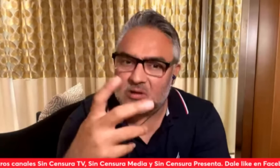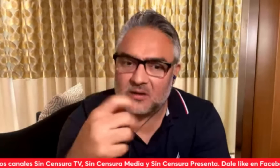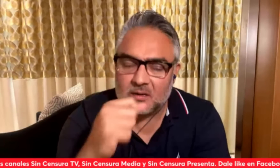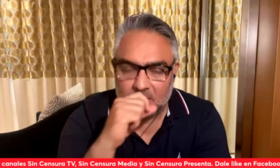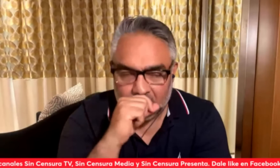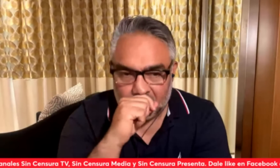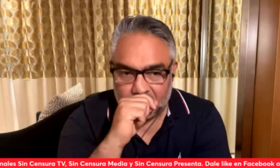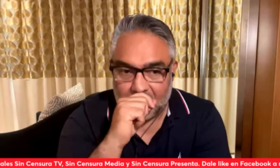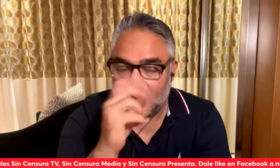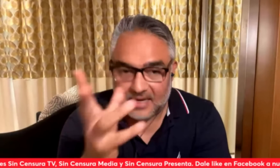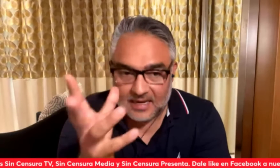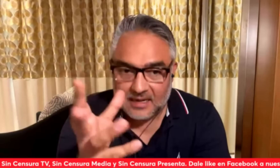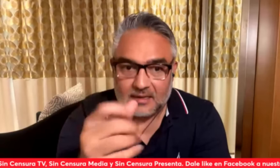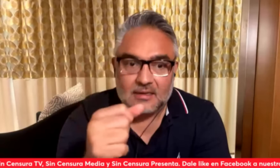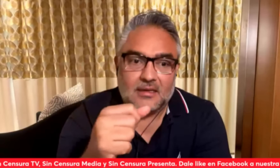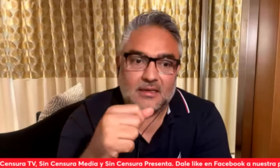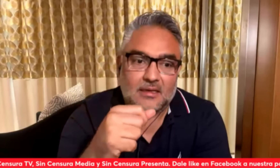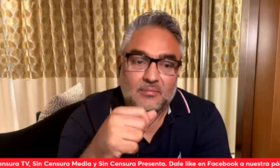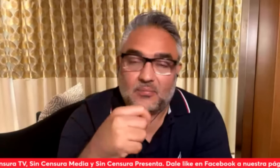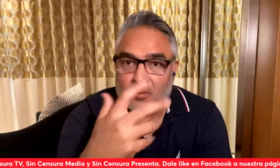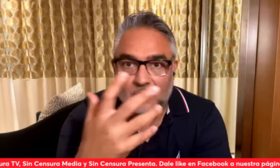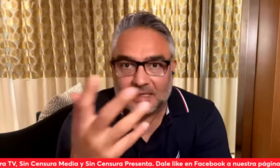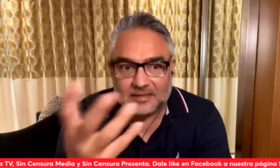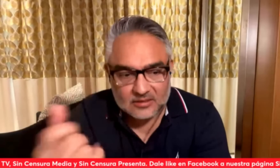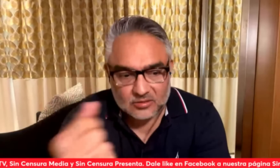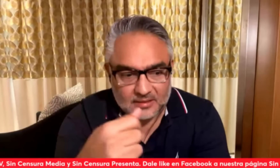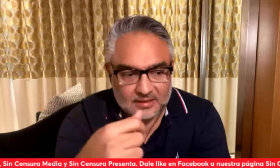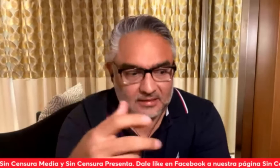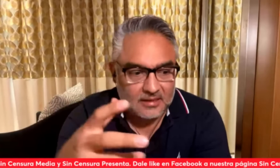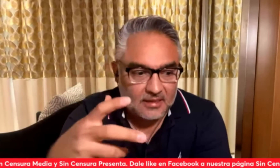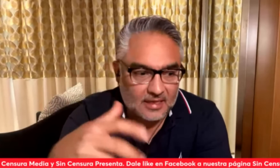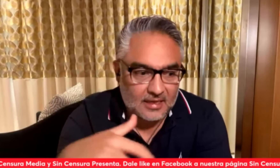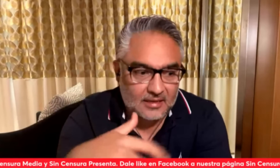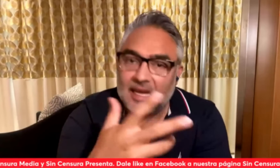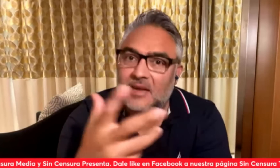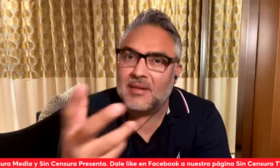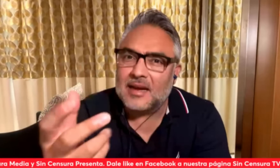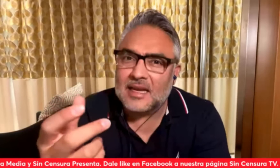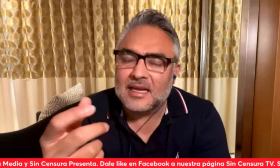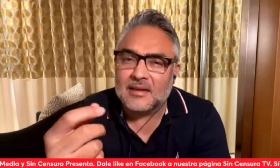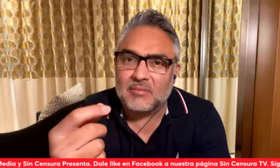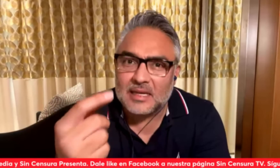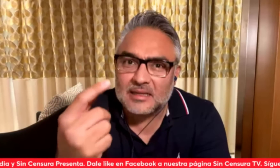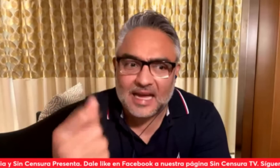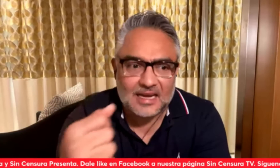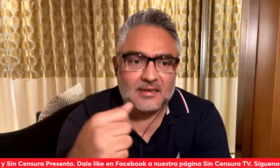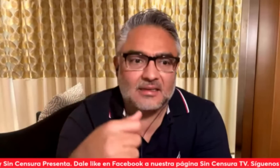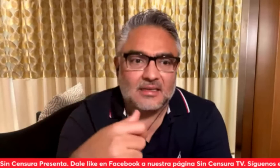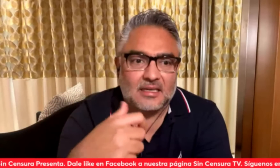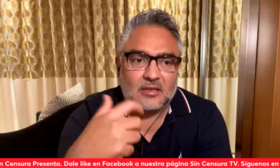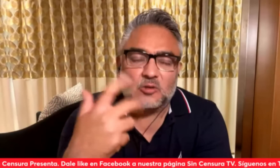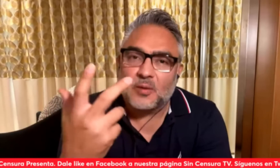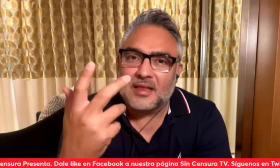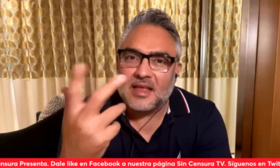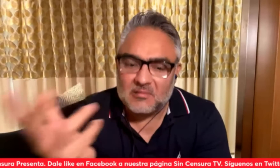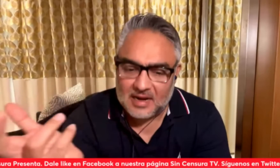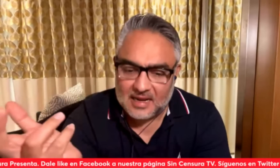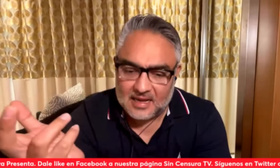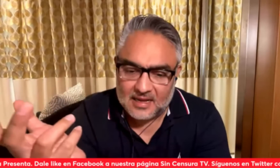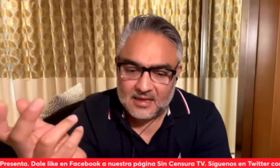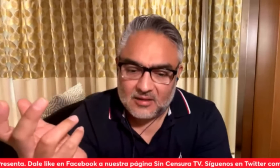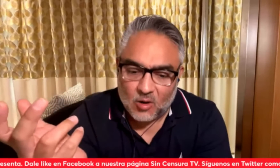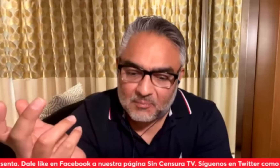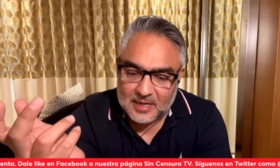de mejor manera, por obvias razones, el tejimaneje militar, y nos puede